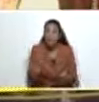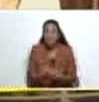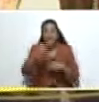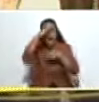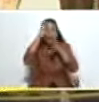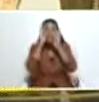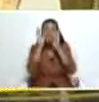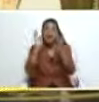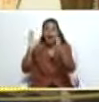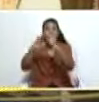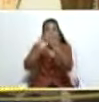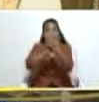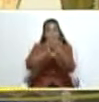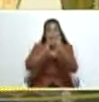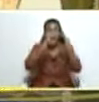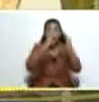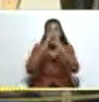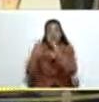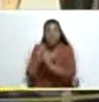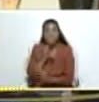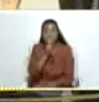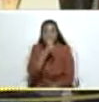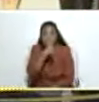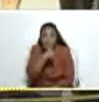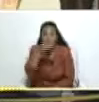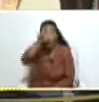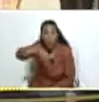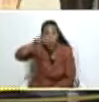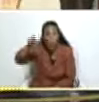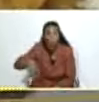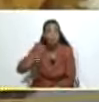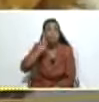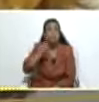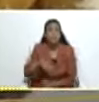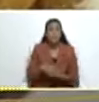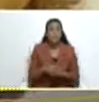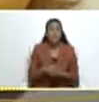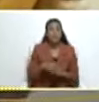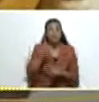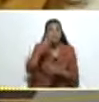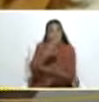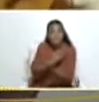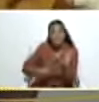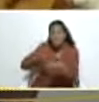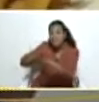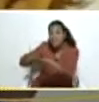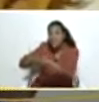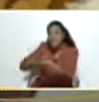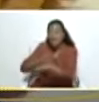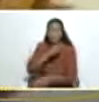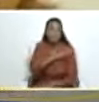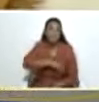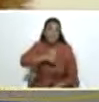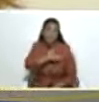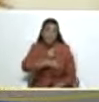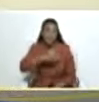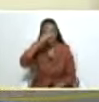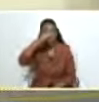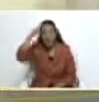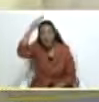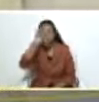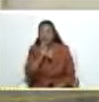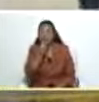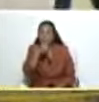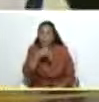Atención casa a casa a nuestros adultos y adultos mayores. Y también, presidente, la misión adulto